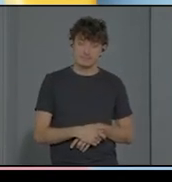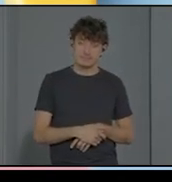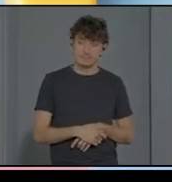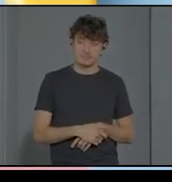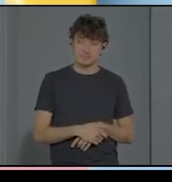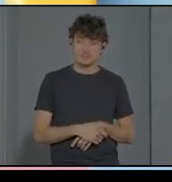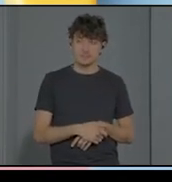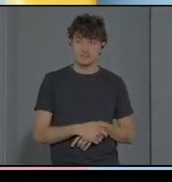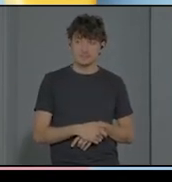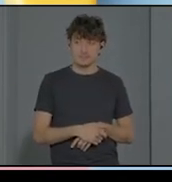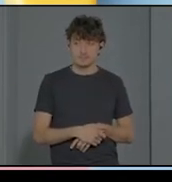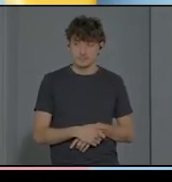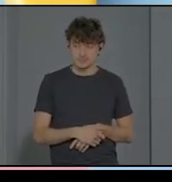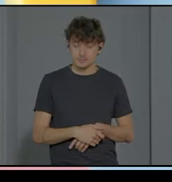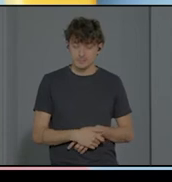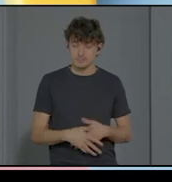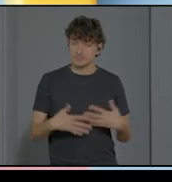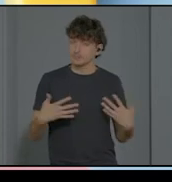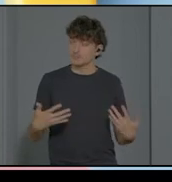Empieza a llorar.